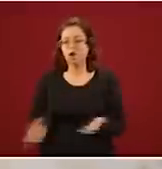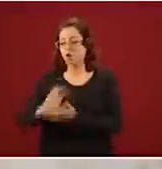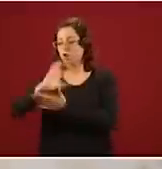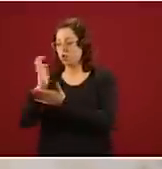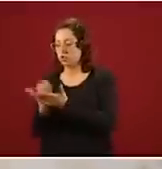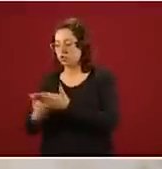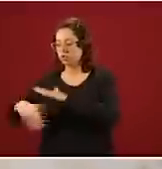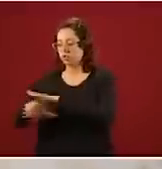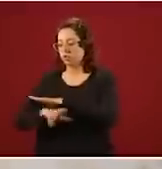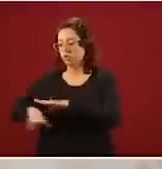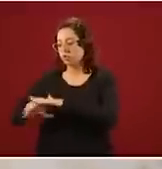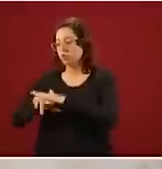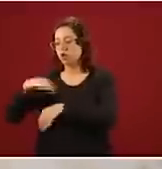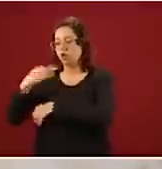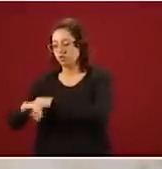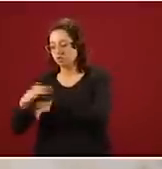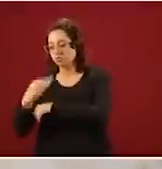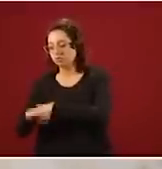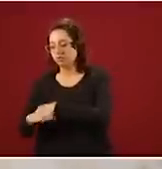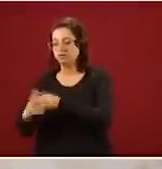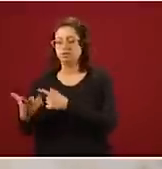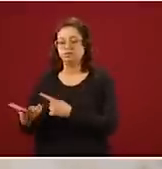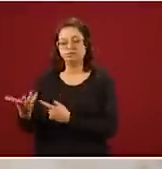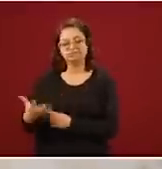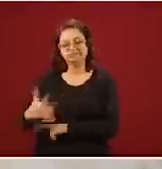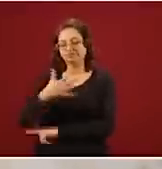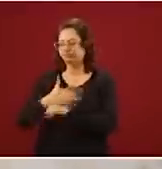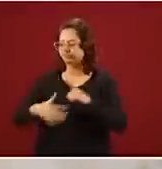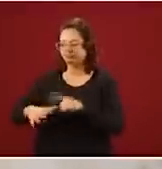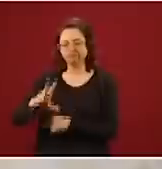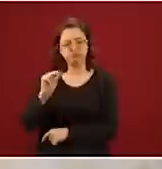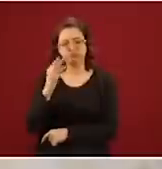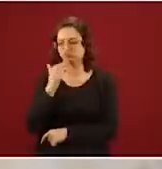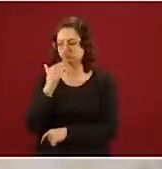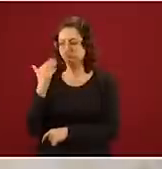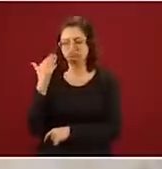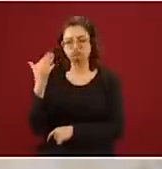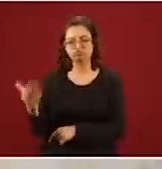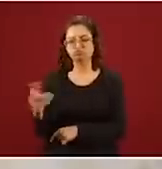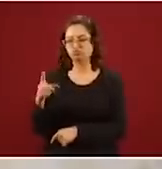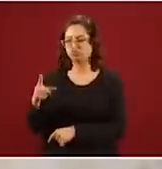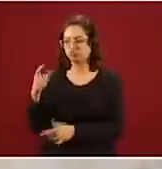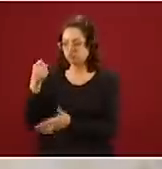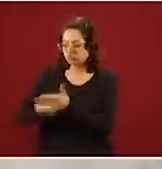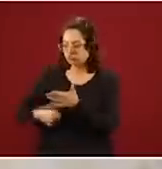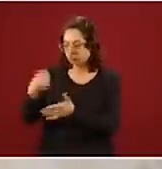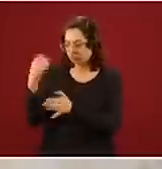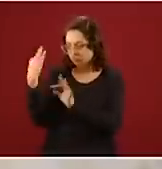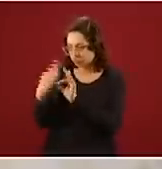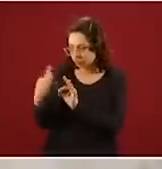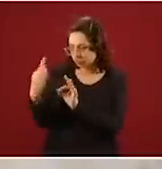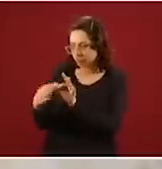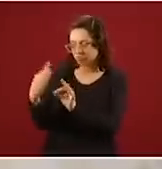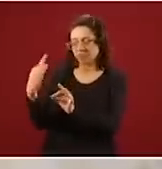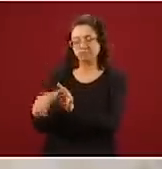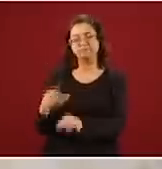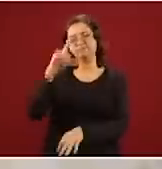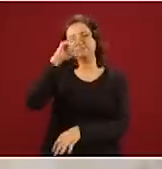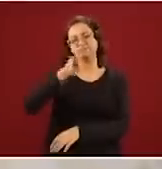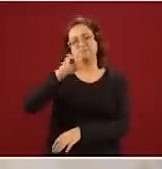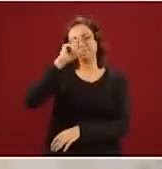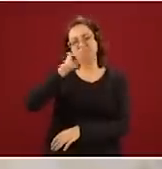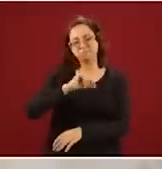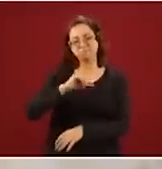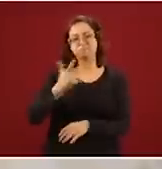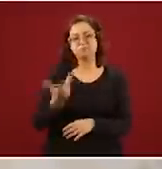servicios por honorarios en condiciones no favorables para exigirle su cumplimiento total a los servicios